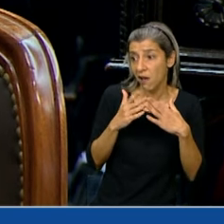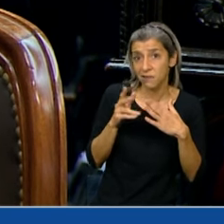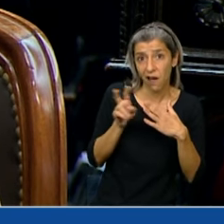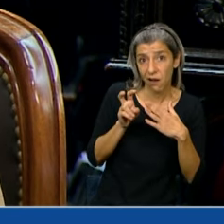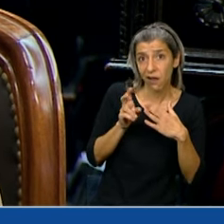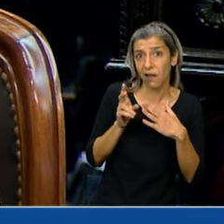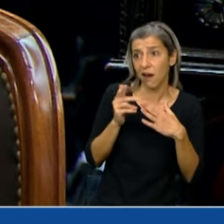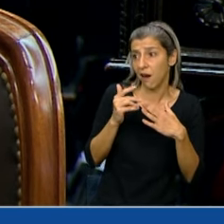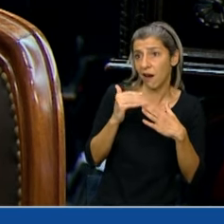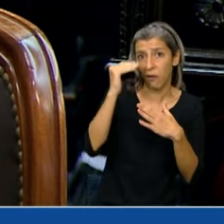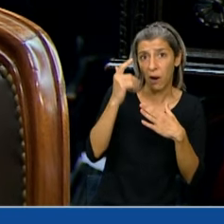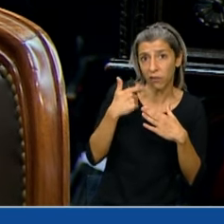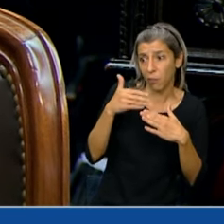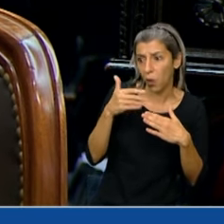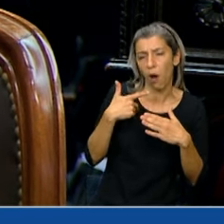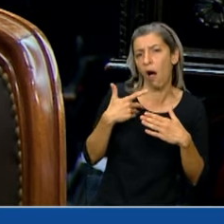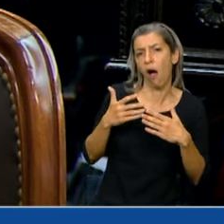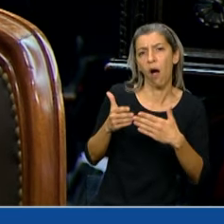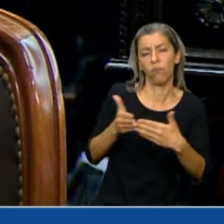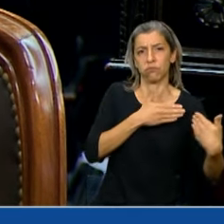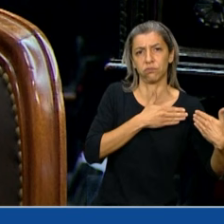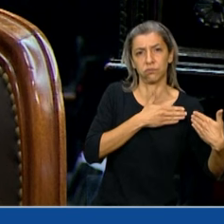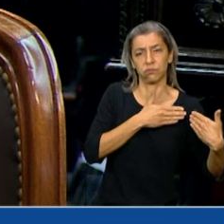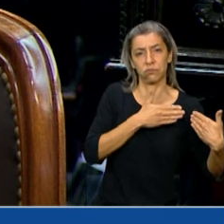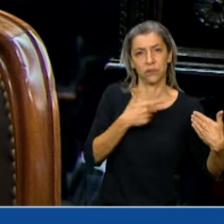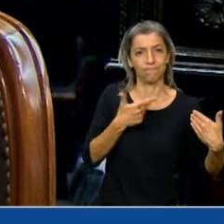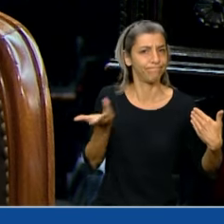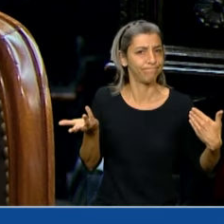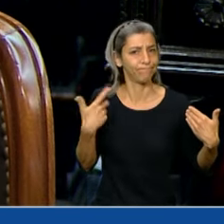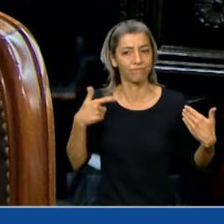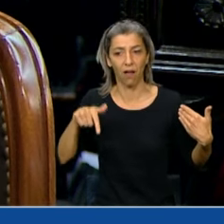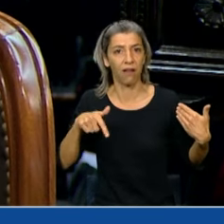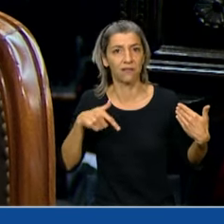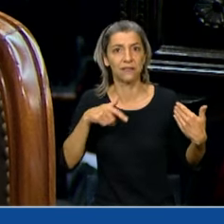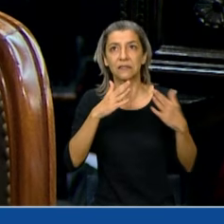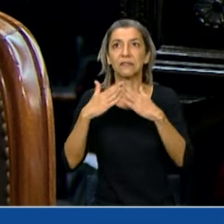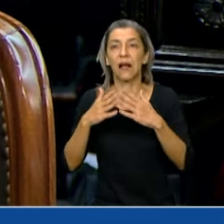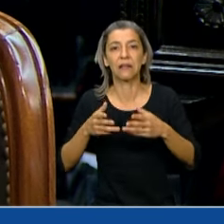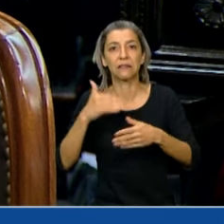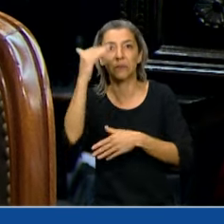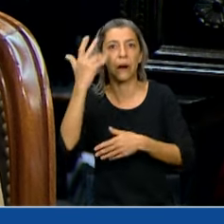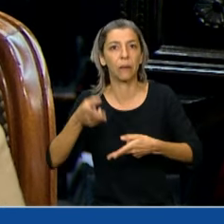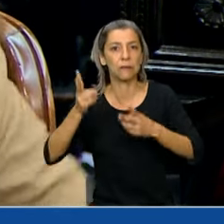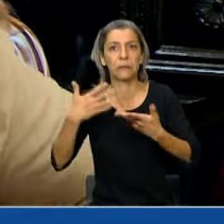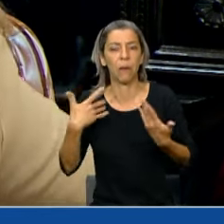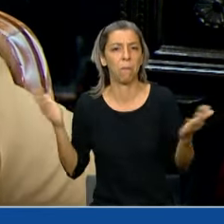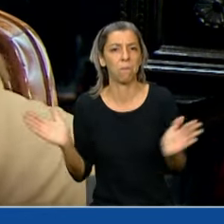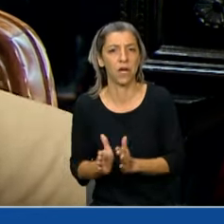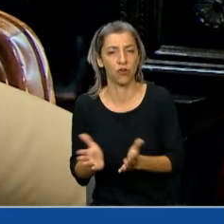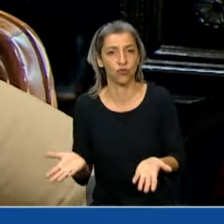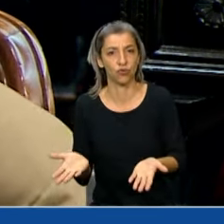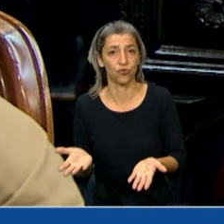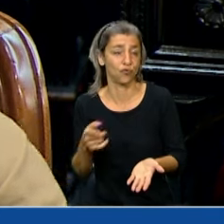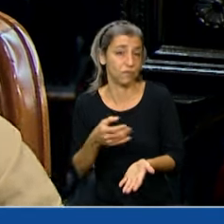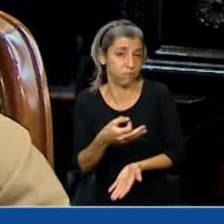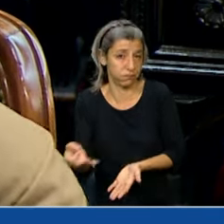alquilar y Nosotros avanzamos igual y lo que pasó fue eso producto de algunas otras cuestiones que tienen que